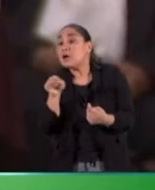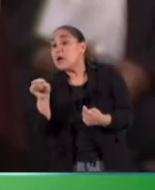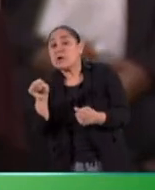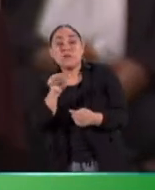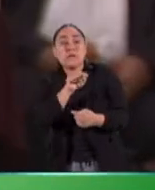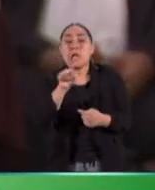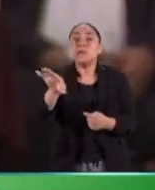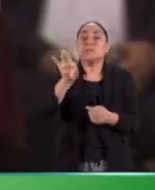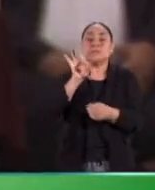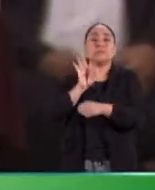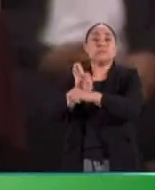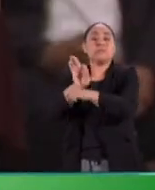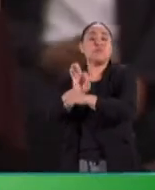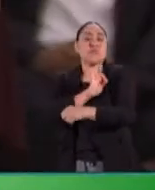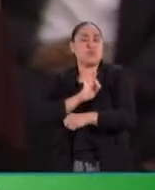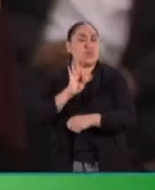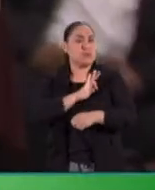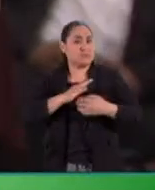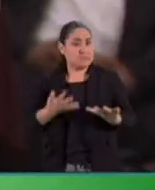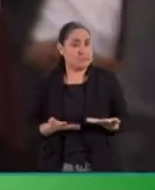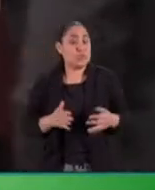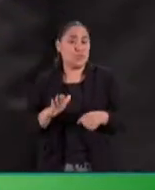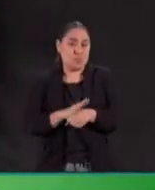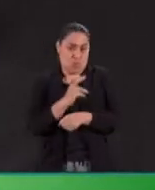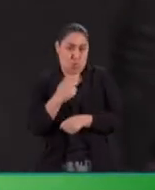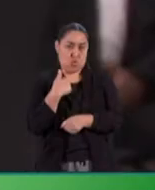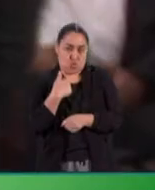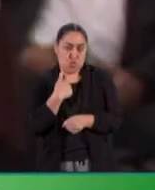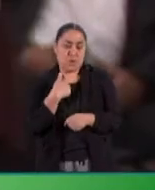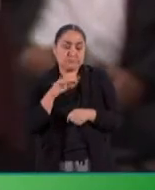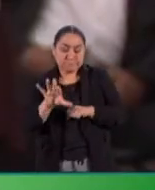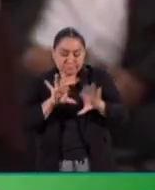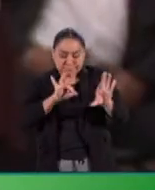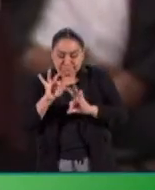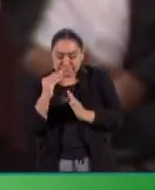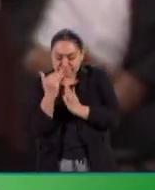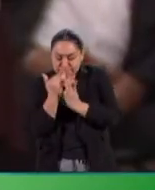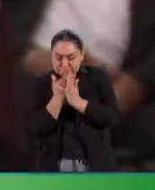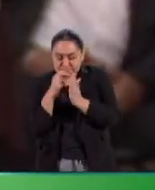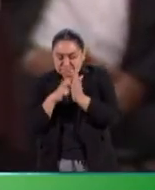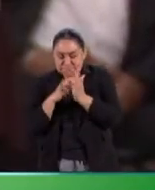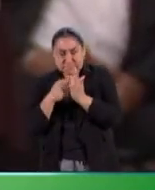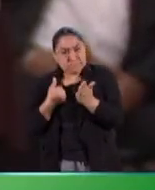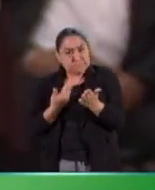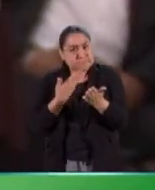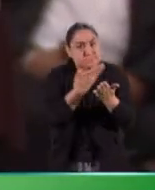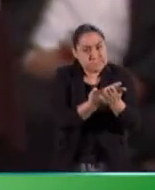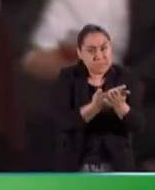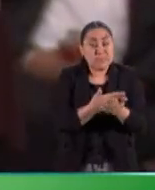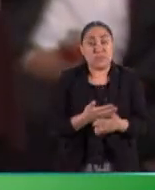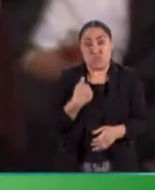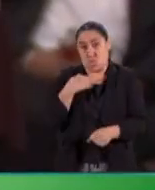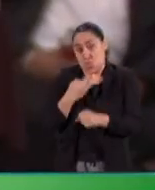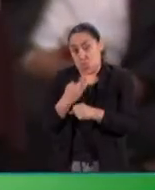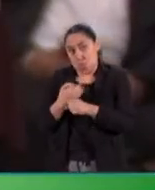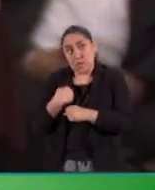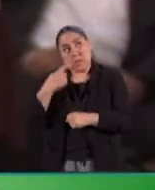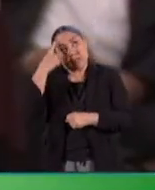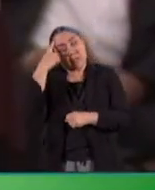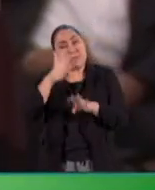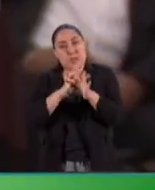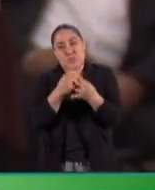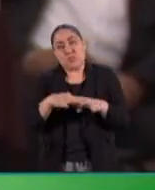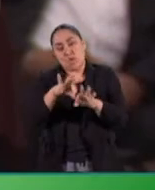conviene es por ello que presento este grupo de reservas porque no puedo iniciar mis labores legislativas sin alzar la